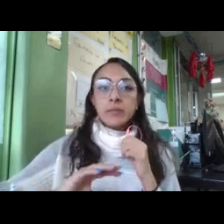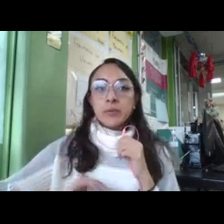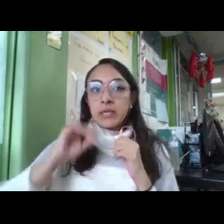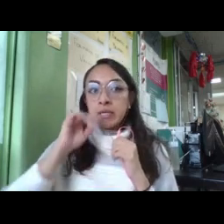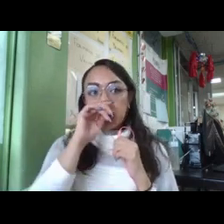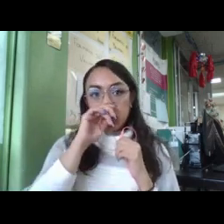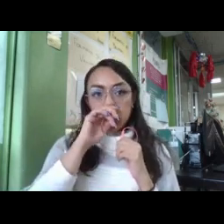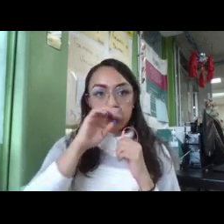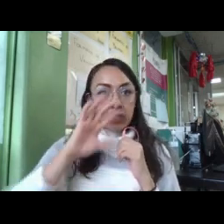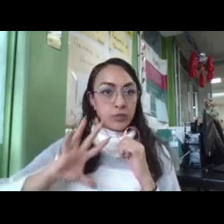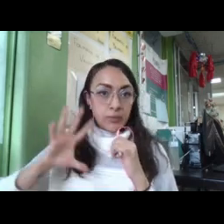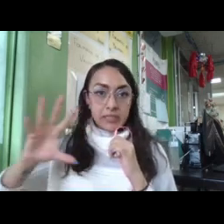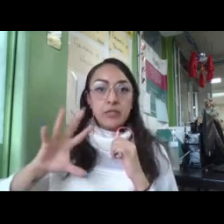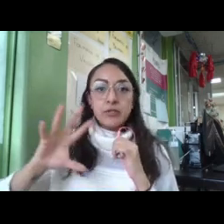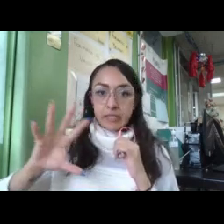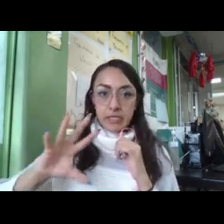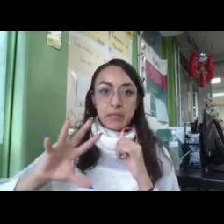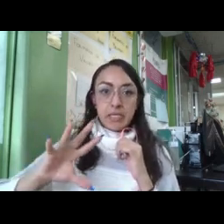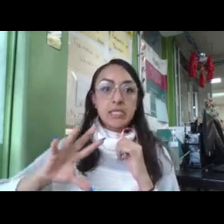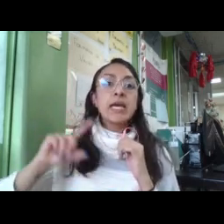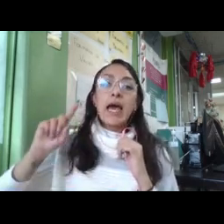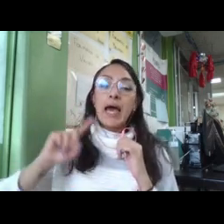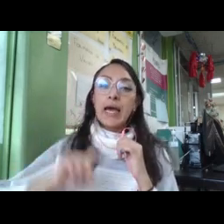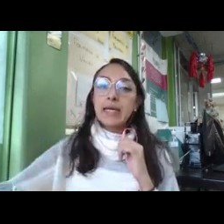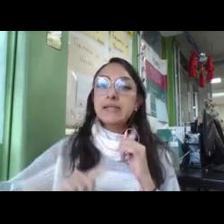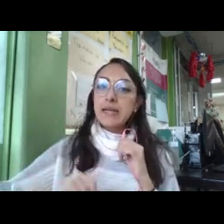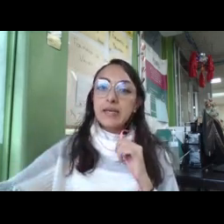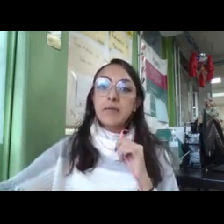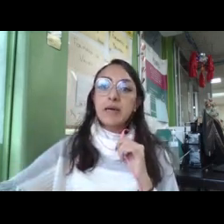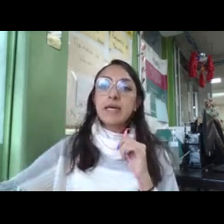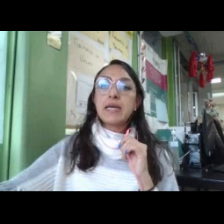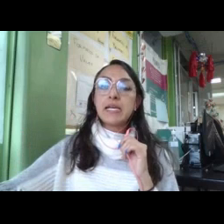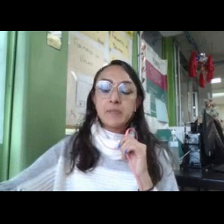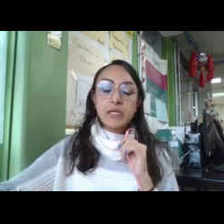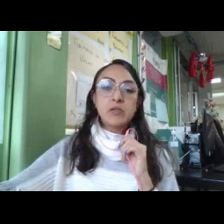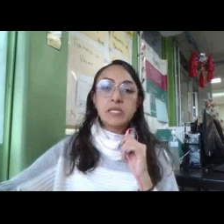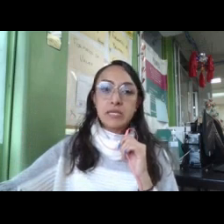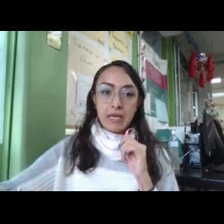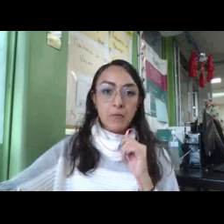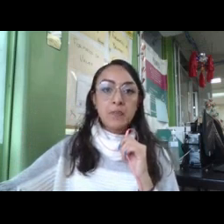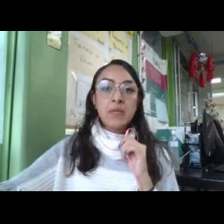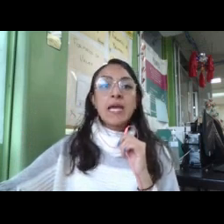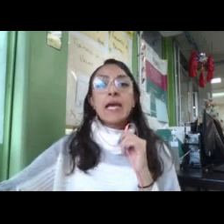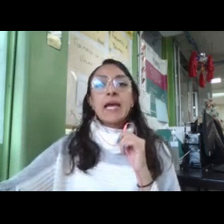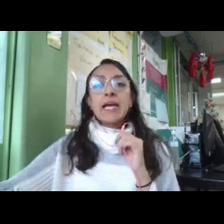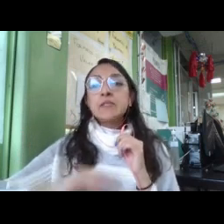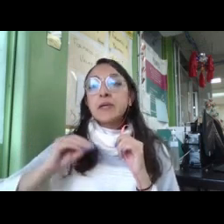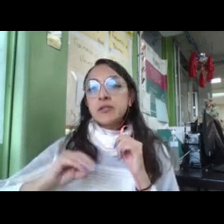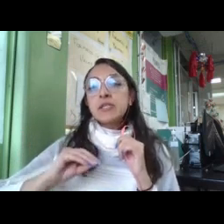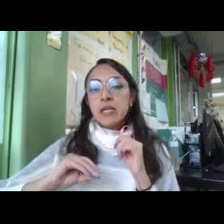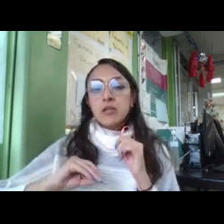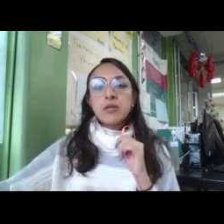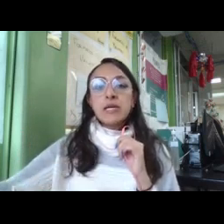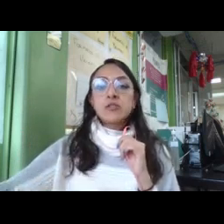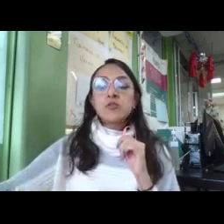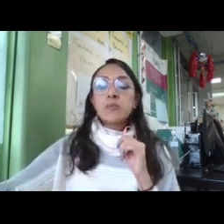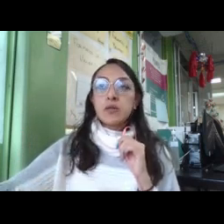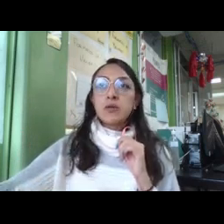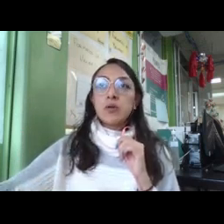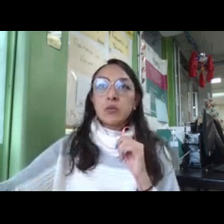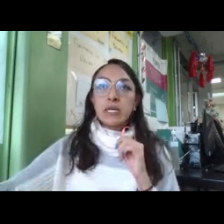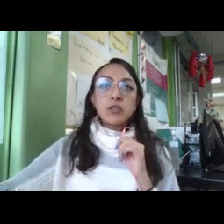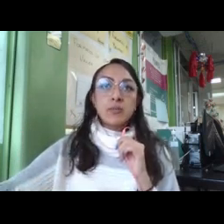Esta es una pregunta que causó mucha controversia en los exámenes. ¿A qué se le llama español signado? El español signado